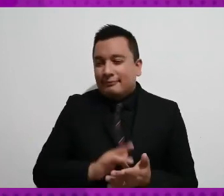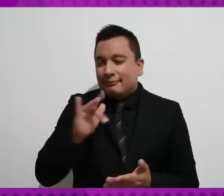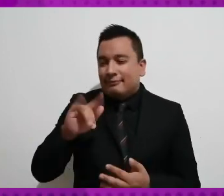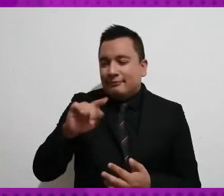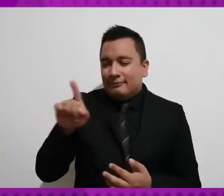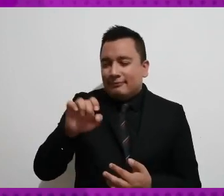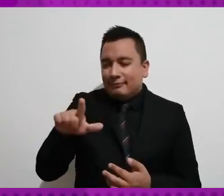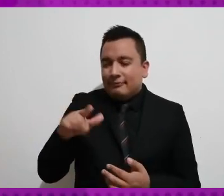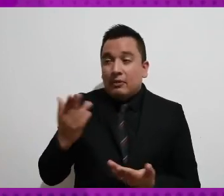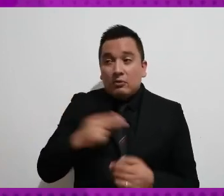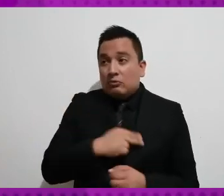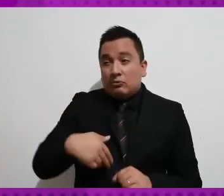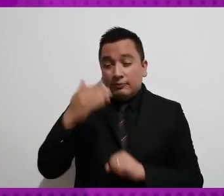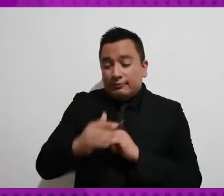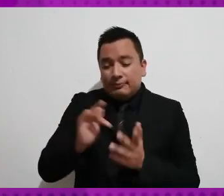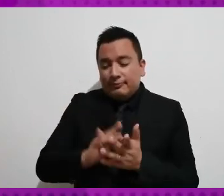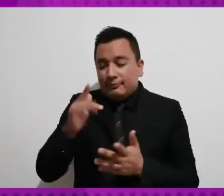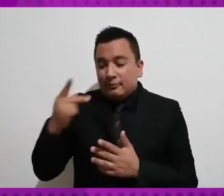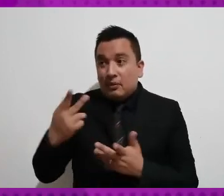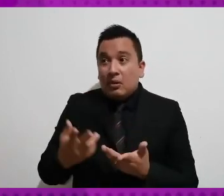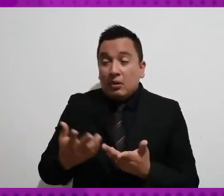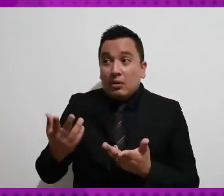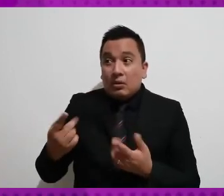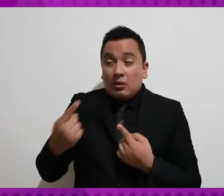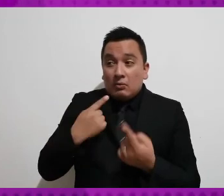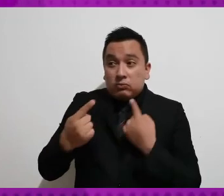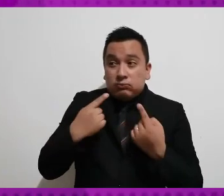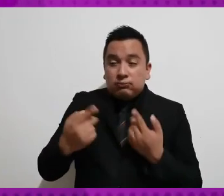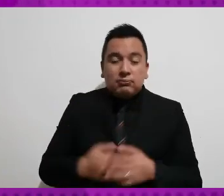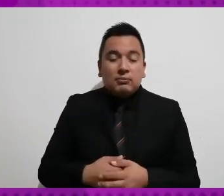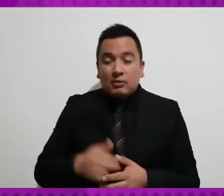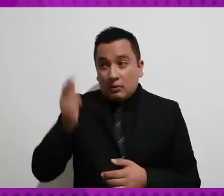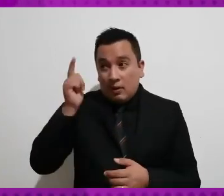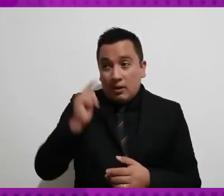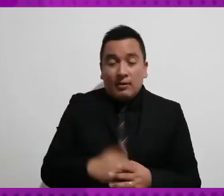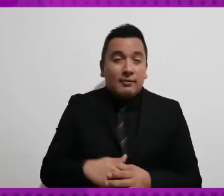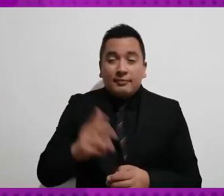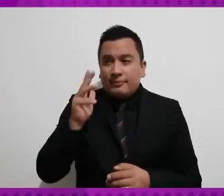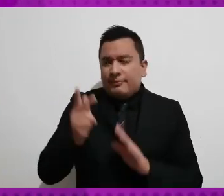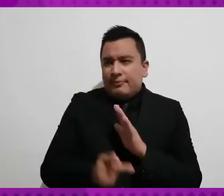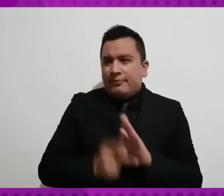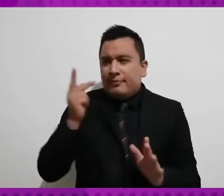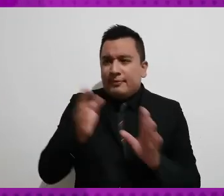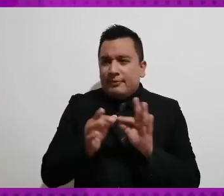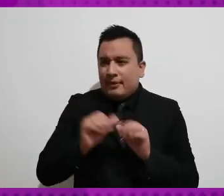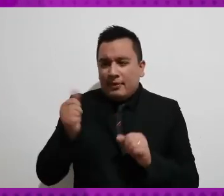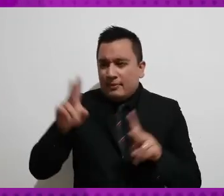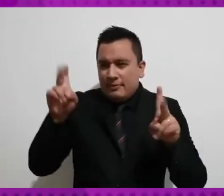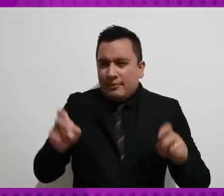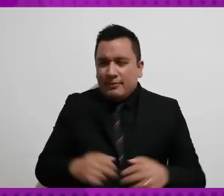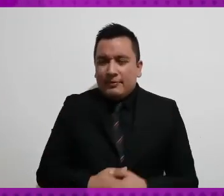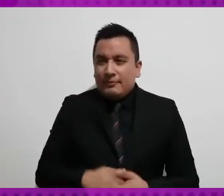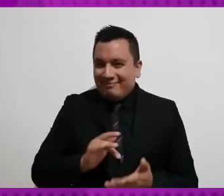terminamos el bloque el día de hoy. Agradezco tu participación y esperamos tenerte por aquí con algún otro tema